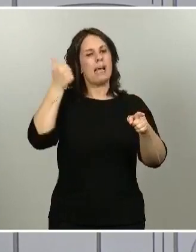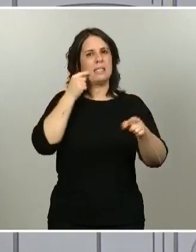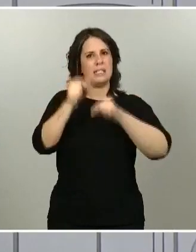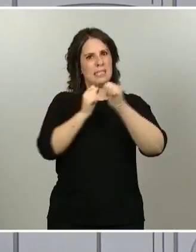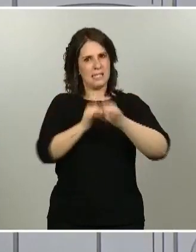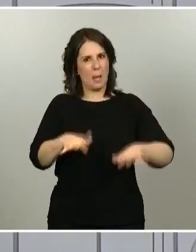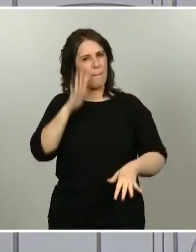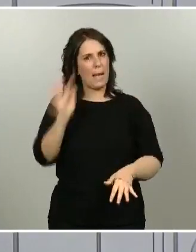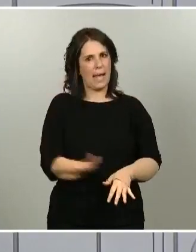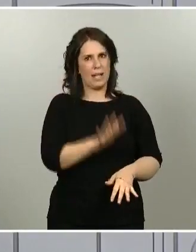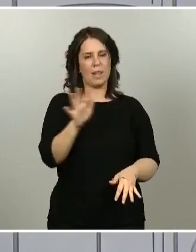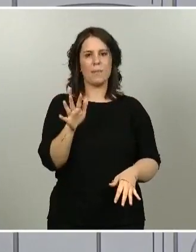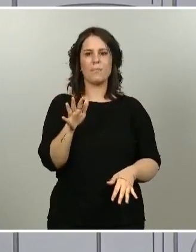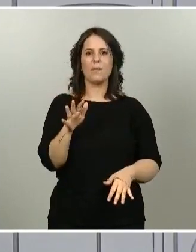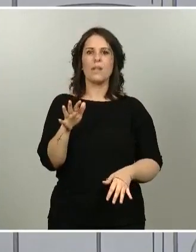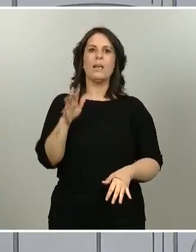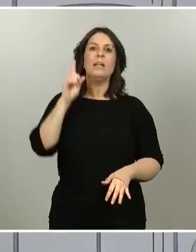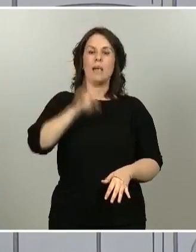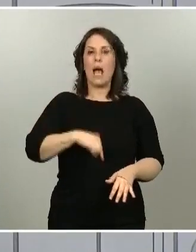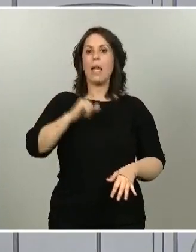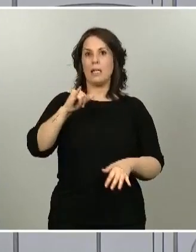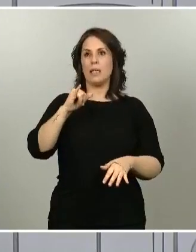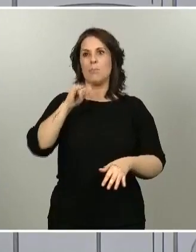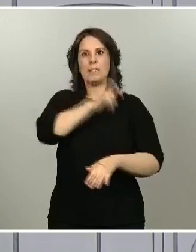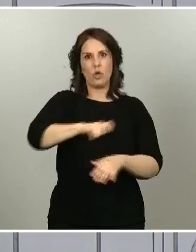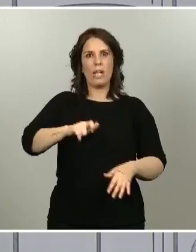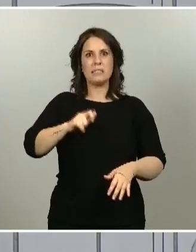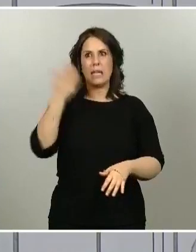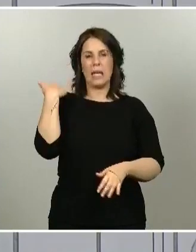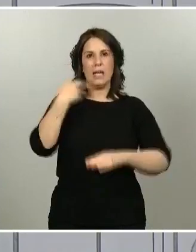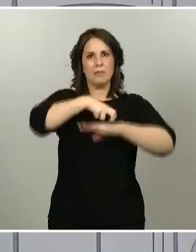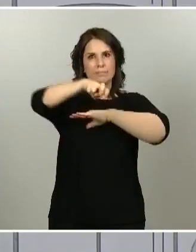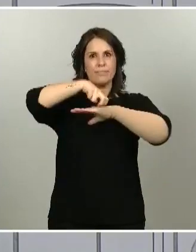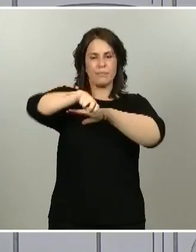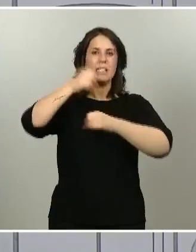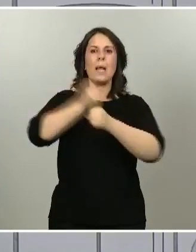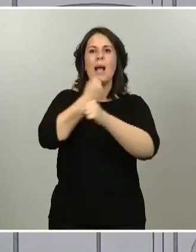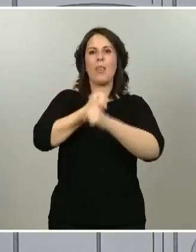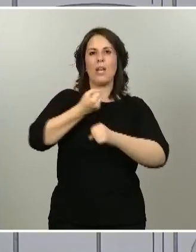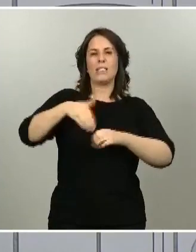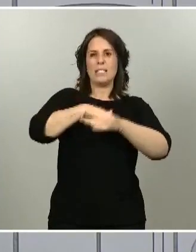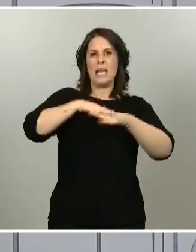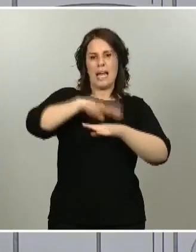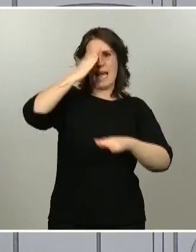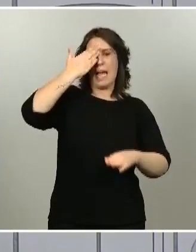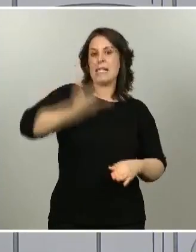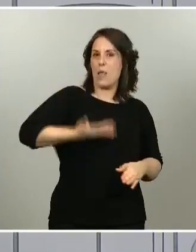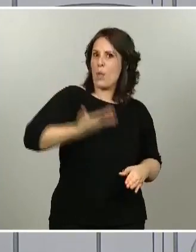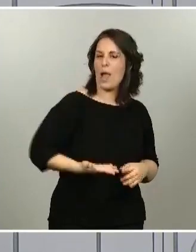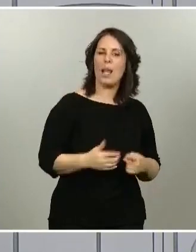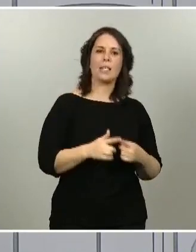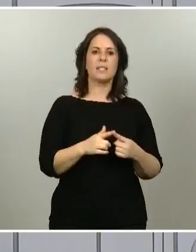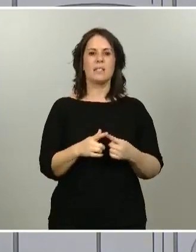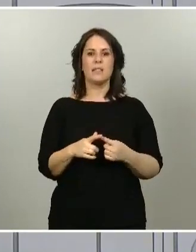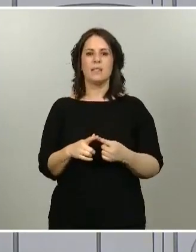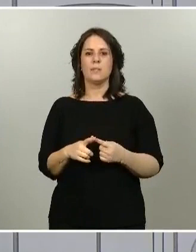cierta movilidad, trabajadores esenciales, había movilidad, como decía el periodista referente a Estados Unidos, para salir